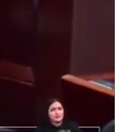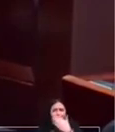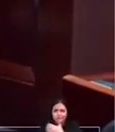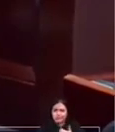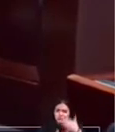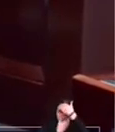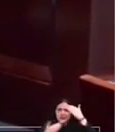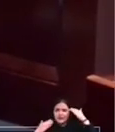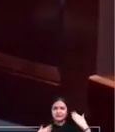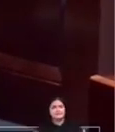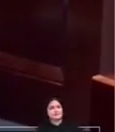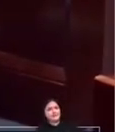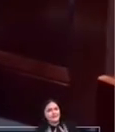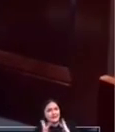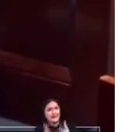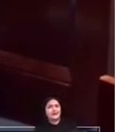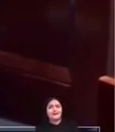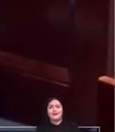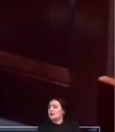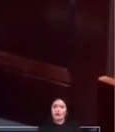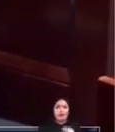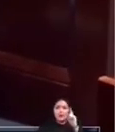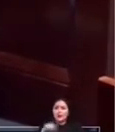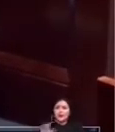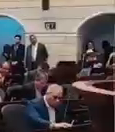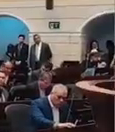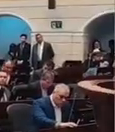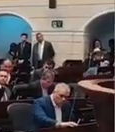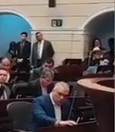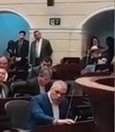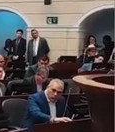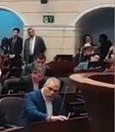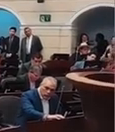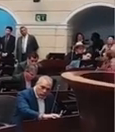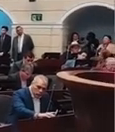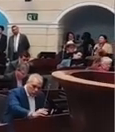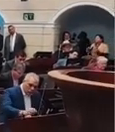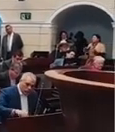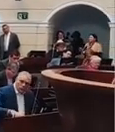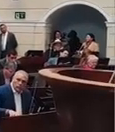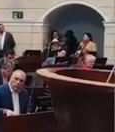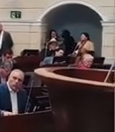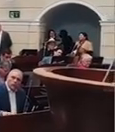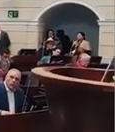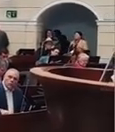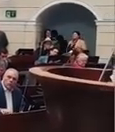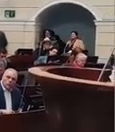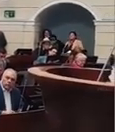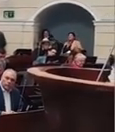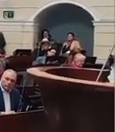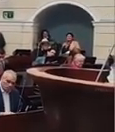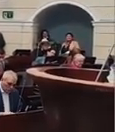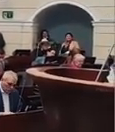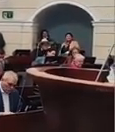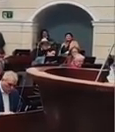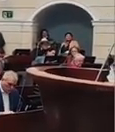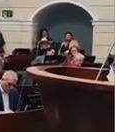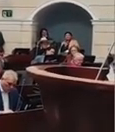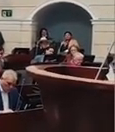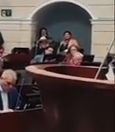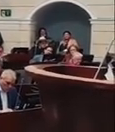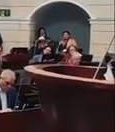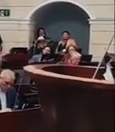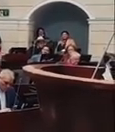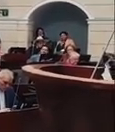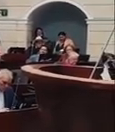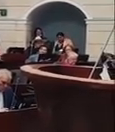secuestrados, queridos senadores. ¿Y cómo podemos quedar en silencio? Uno se espera que la institucionalidad se pronuncie cuando a